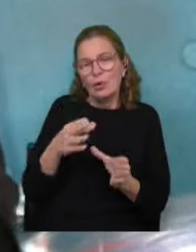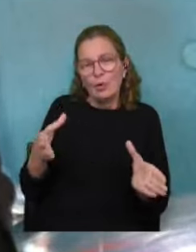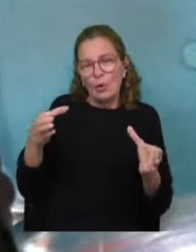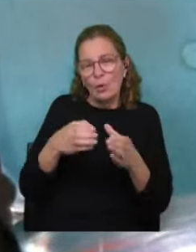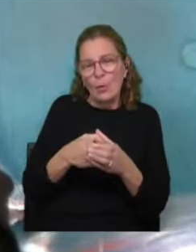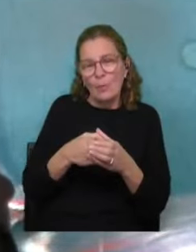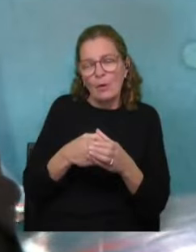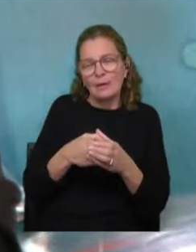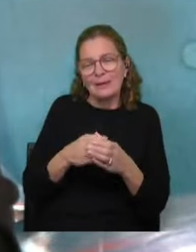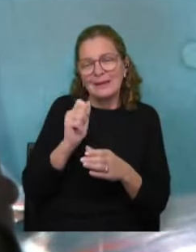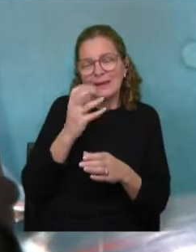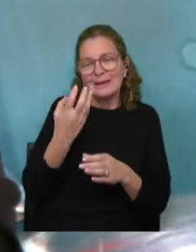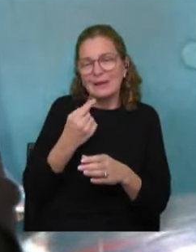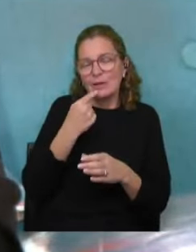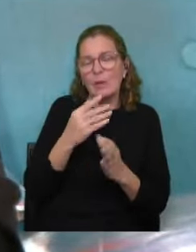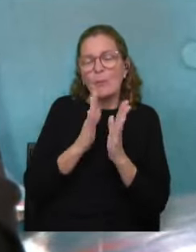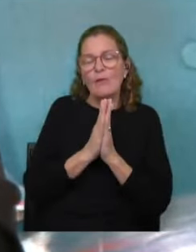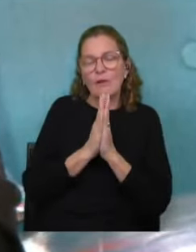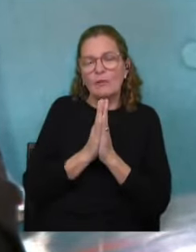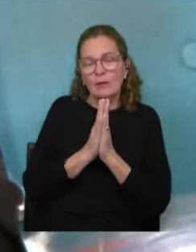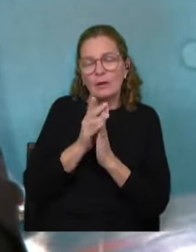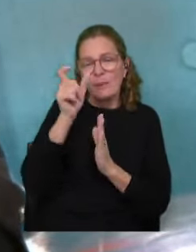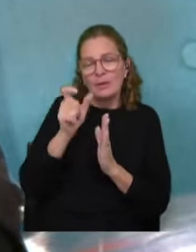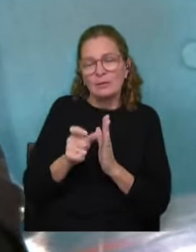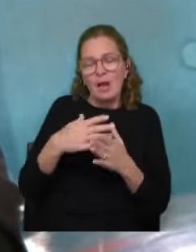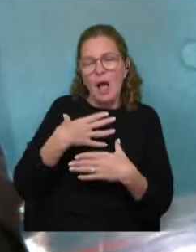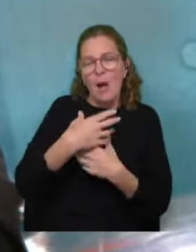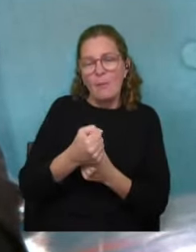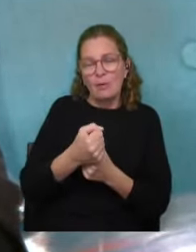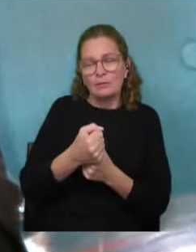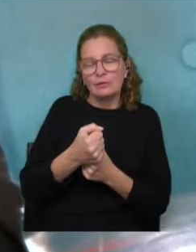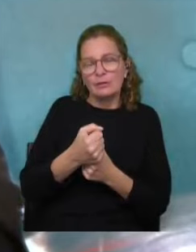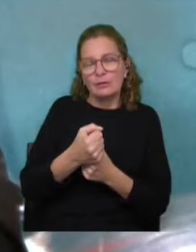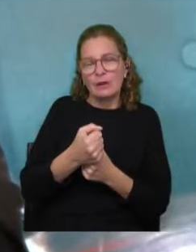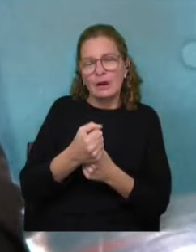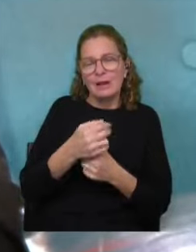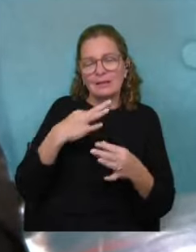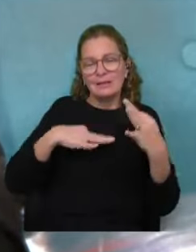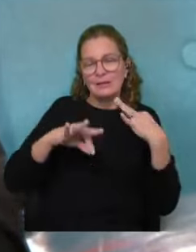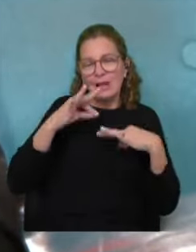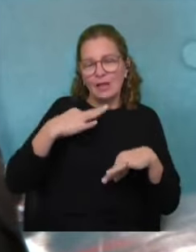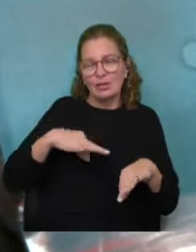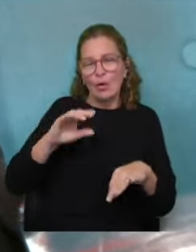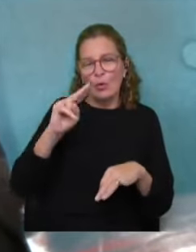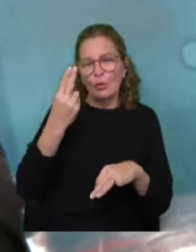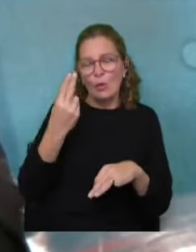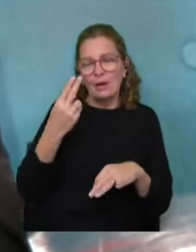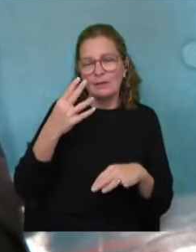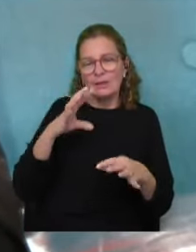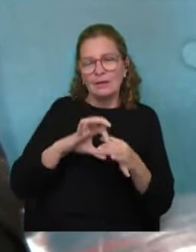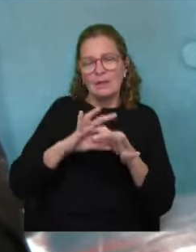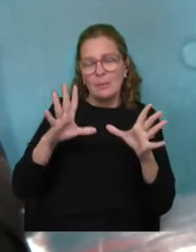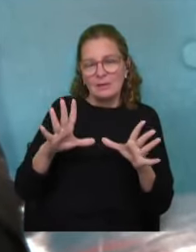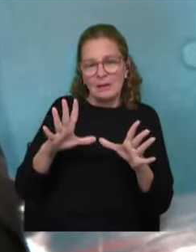equipazo que hay. Y quiero decir que, por favor, la gente apoye, el público apoye al teatro uruguayo, al teatro